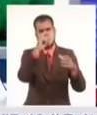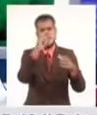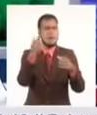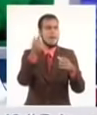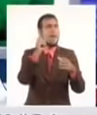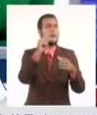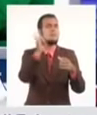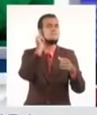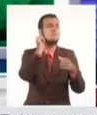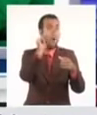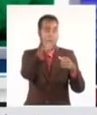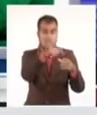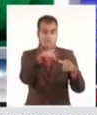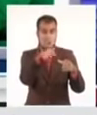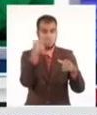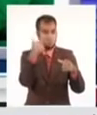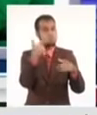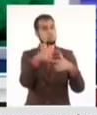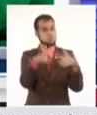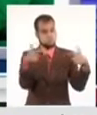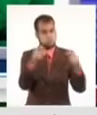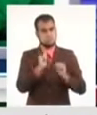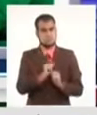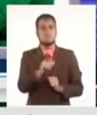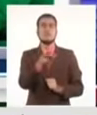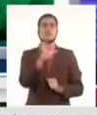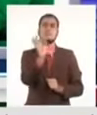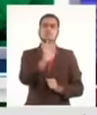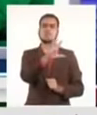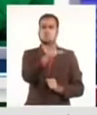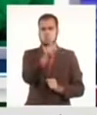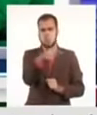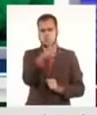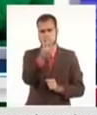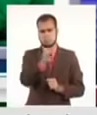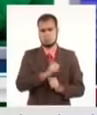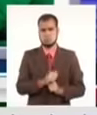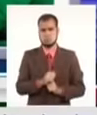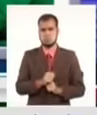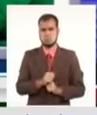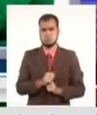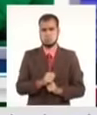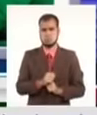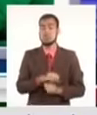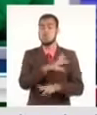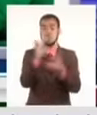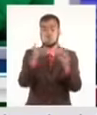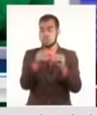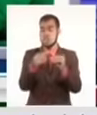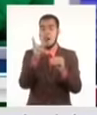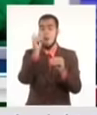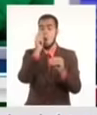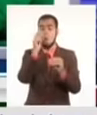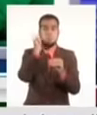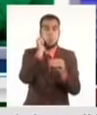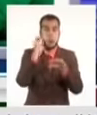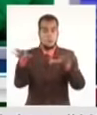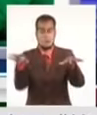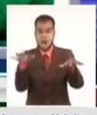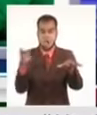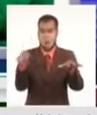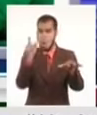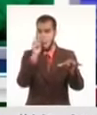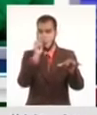sigue predominando en el día el 51,3% y en el acumulado estamos hablando del